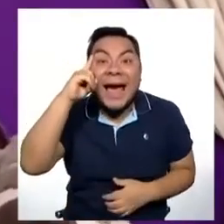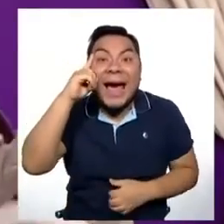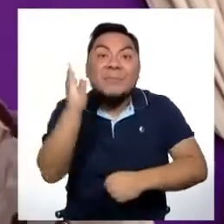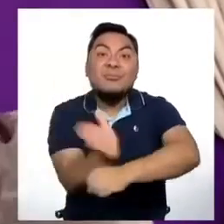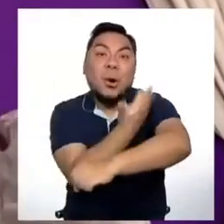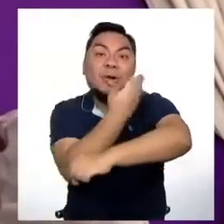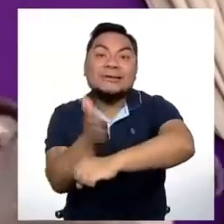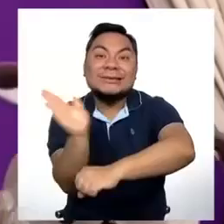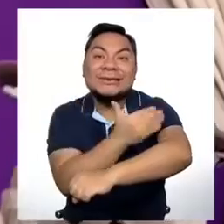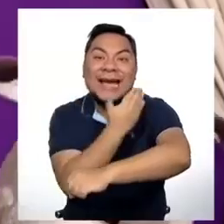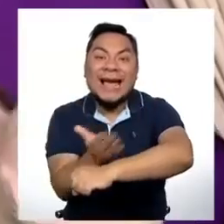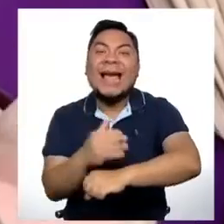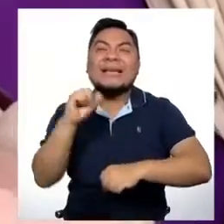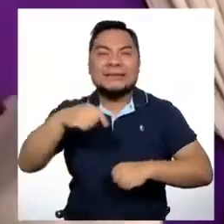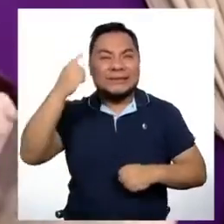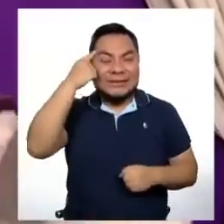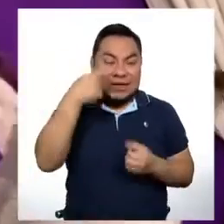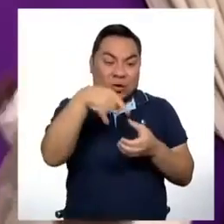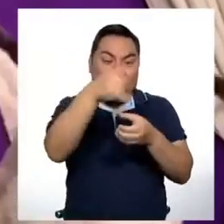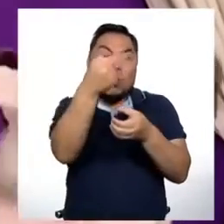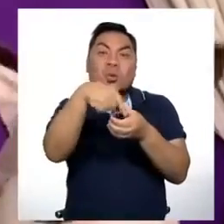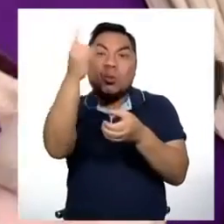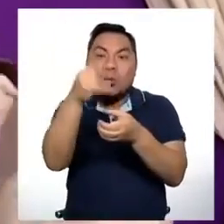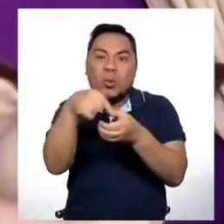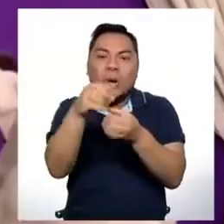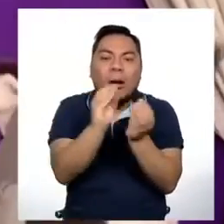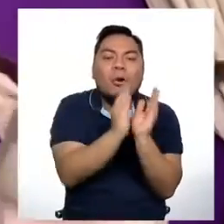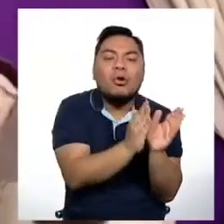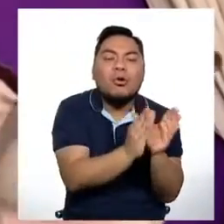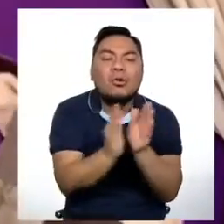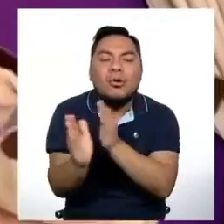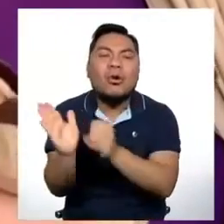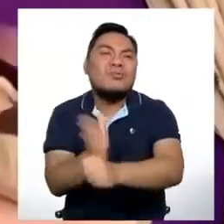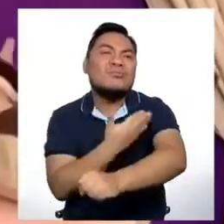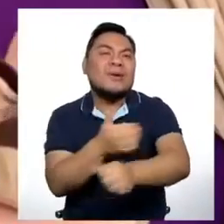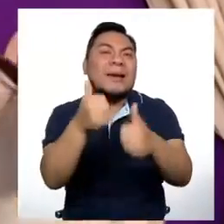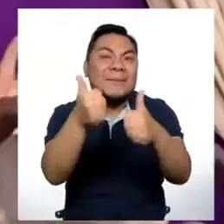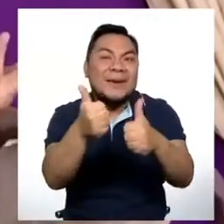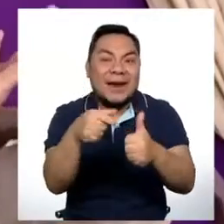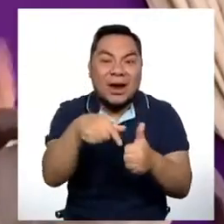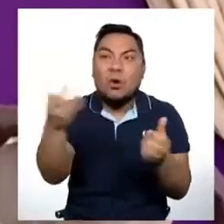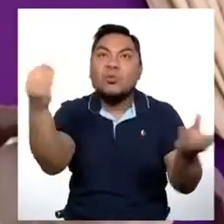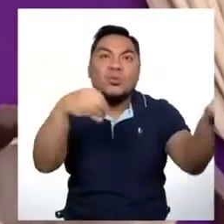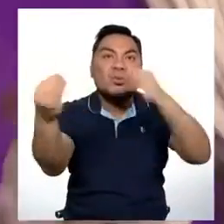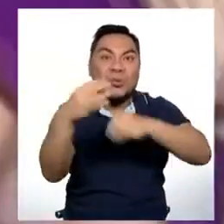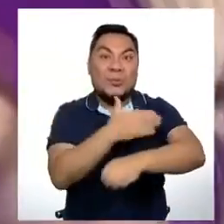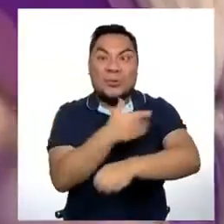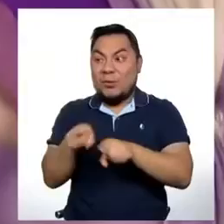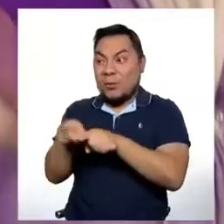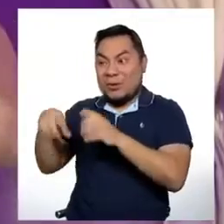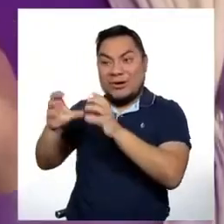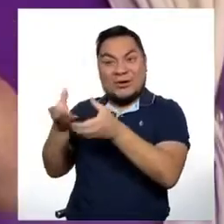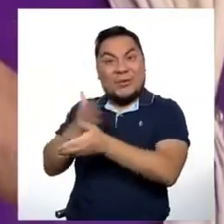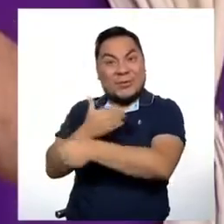¡Música! Organizaremos los sonidos para que suenen bien, como música. ¿Así lo hacen los músicos? Sí.